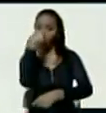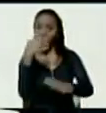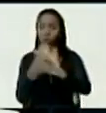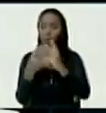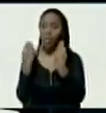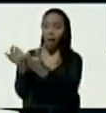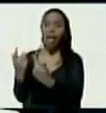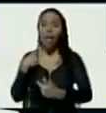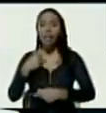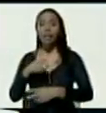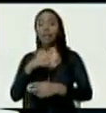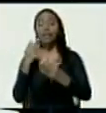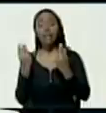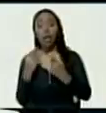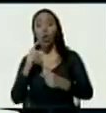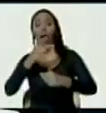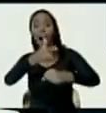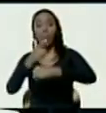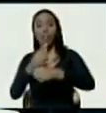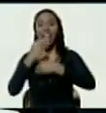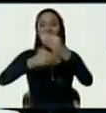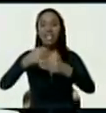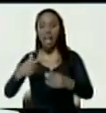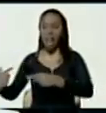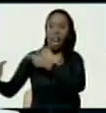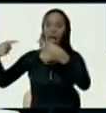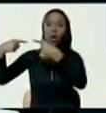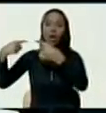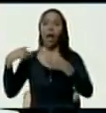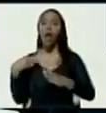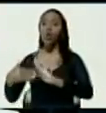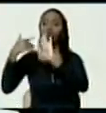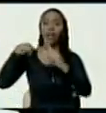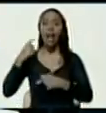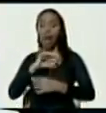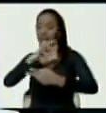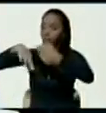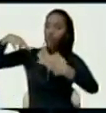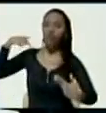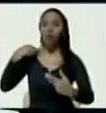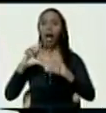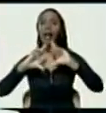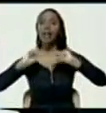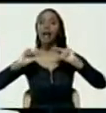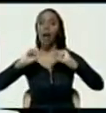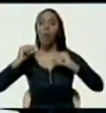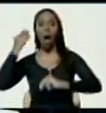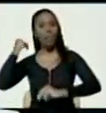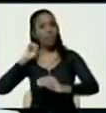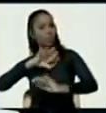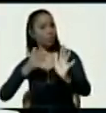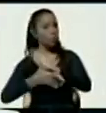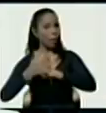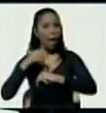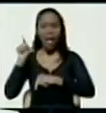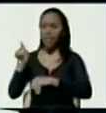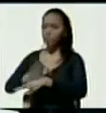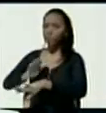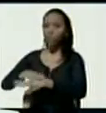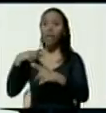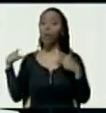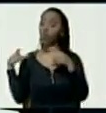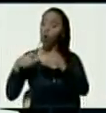y armas a la contra que hacía la guerra contra la revolución sandinista en Nicaragua. Pero resulta que en este caso fue una reunión en